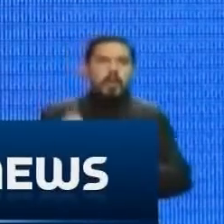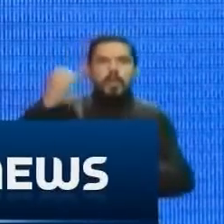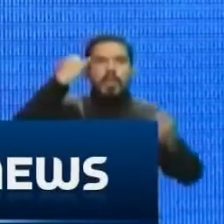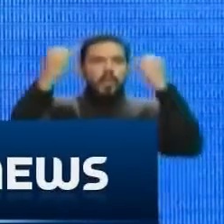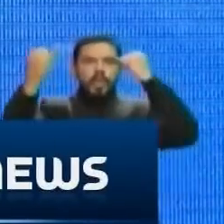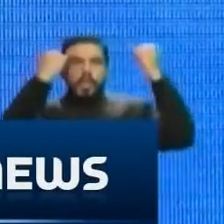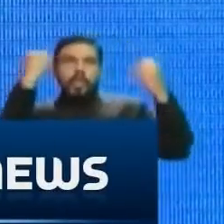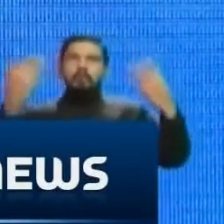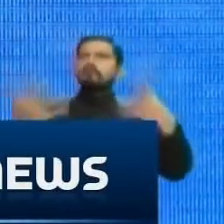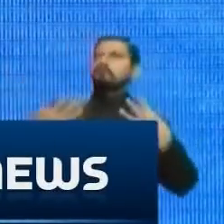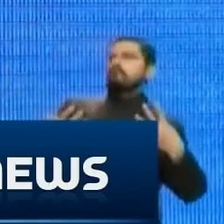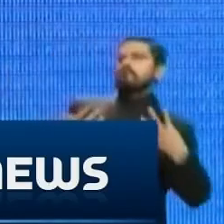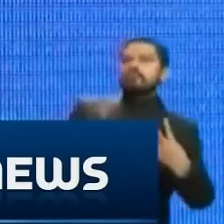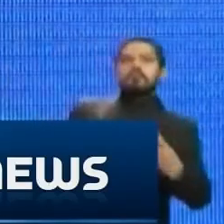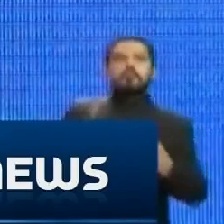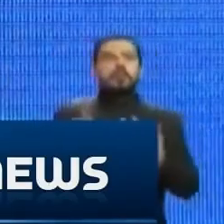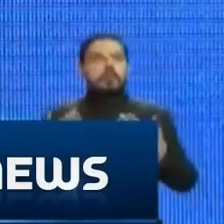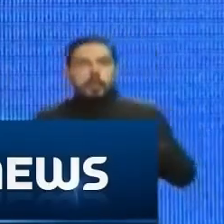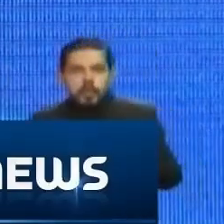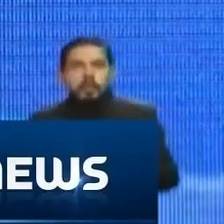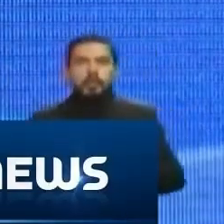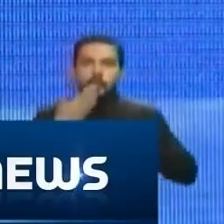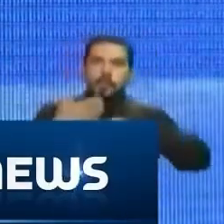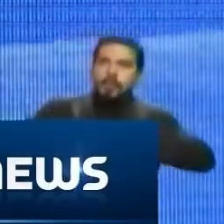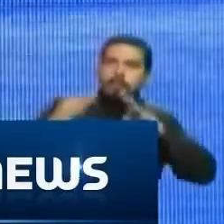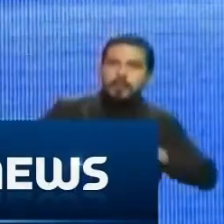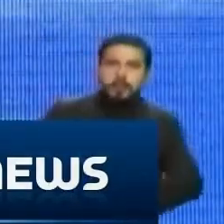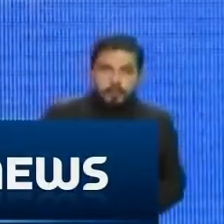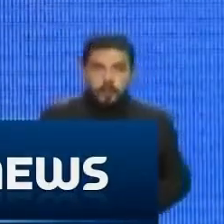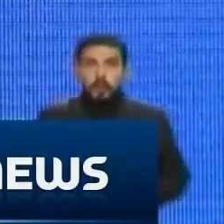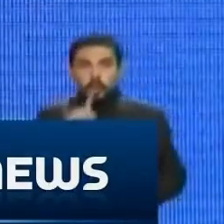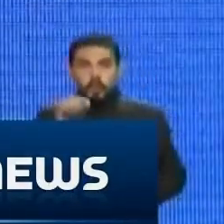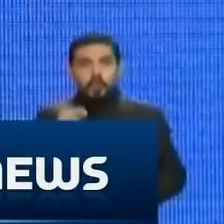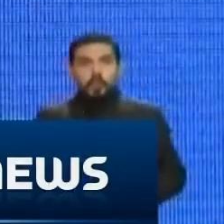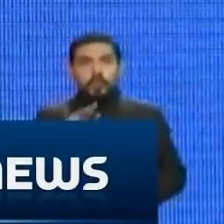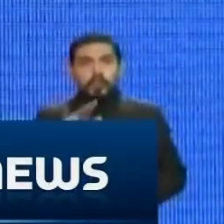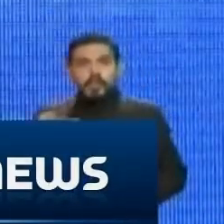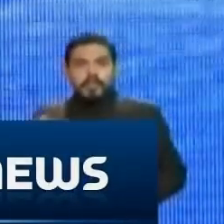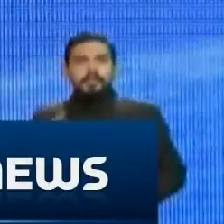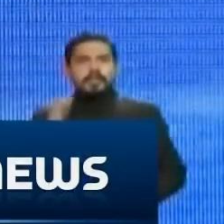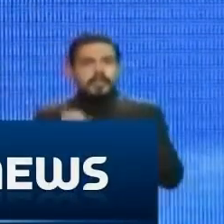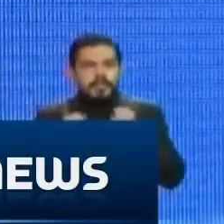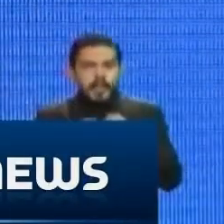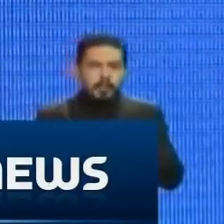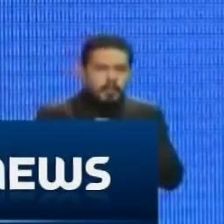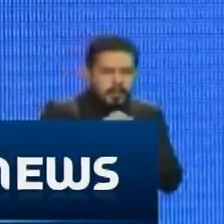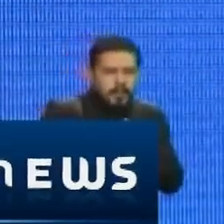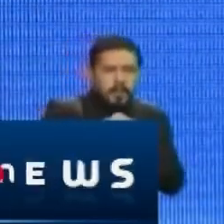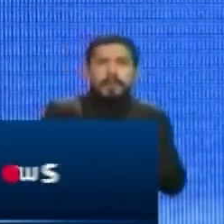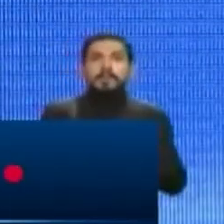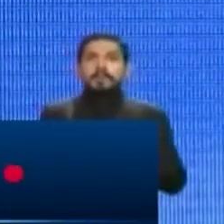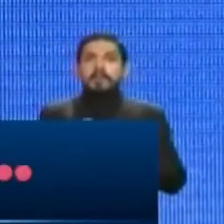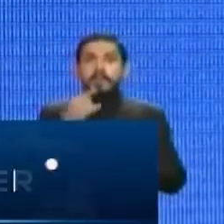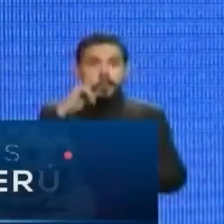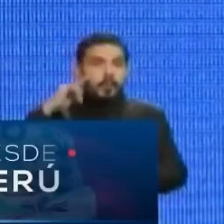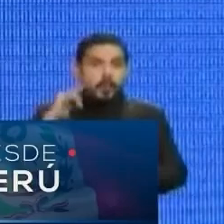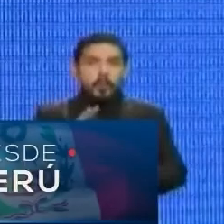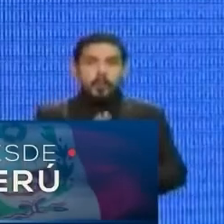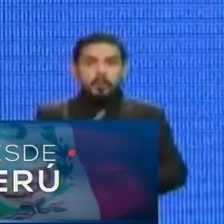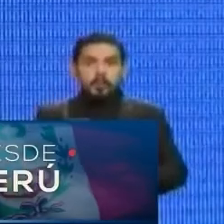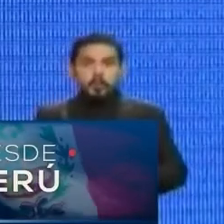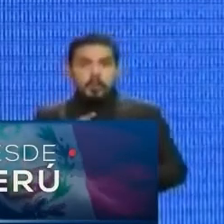demagógicas populistas, el plan es exacto. Invirtiendo $1.33 por niño cada día, para los